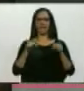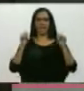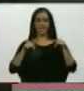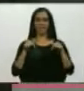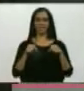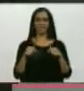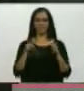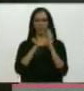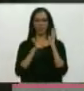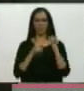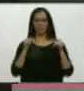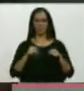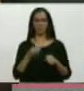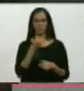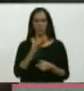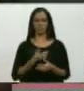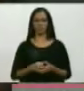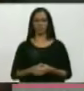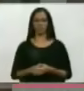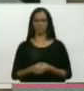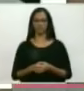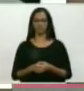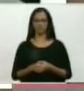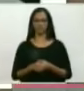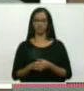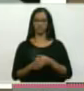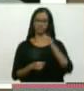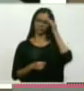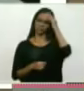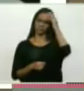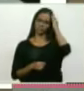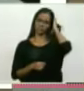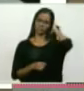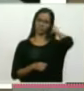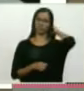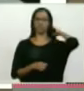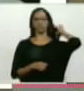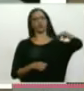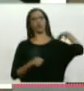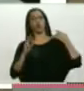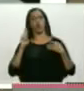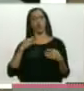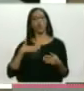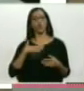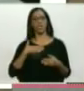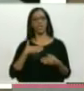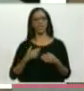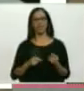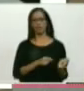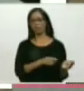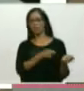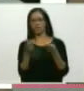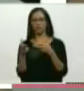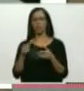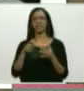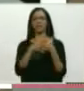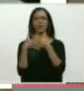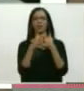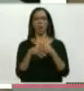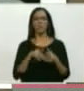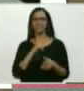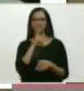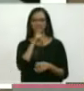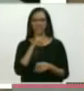¡Candela! Mucha información. Uribe, esta noticia, Uribe nos extraditó a Estados Unidos para silenciarnos. Salvatore